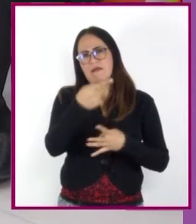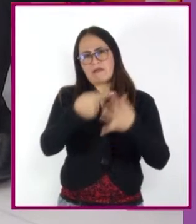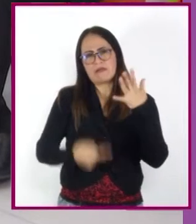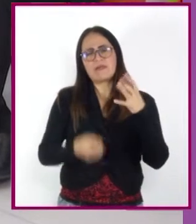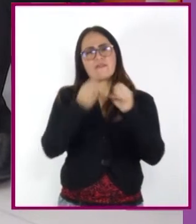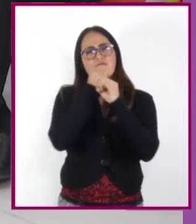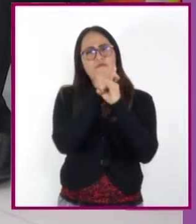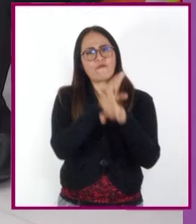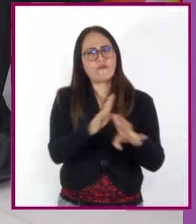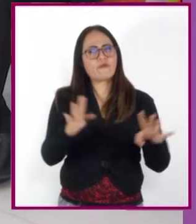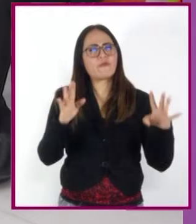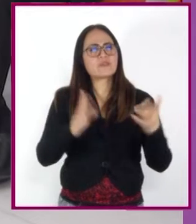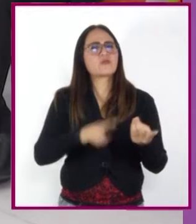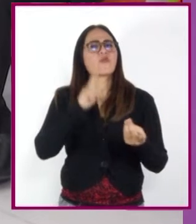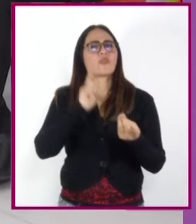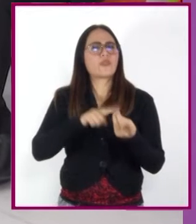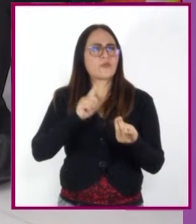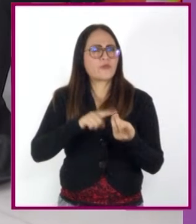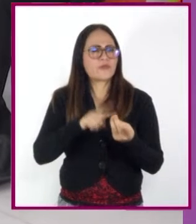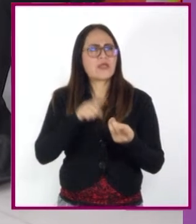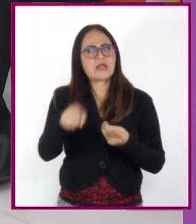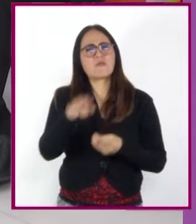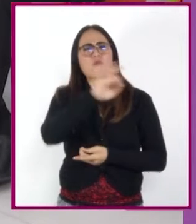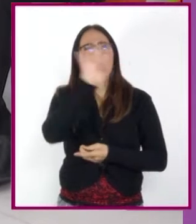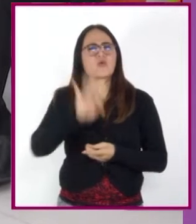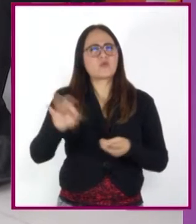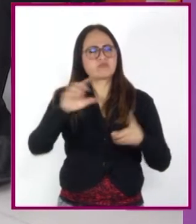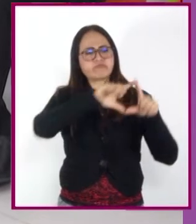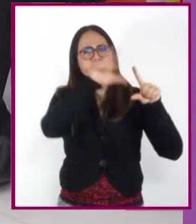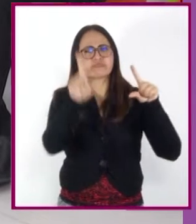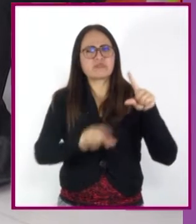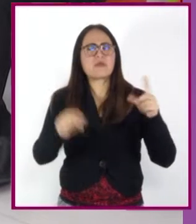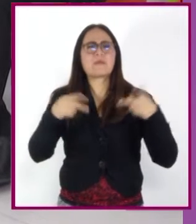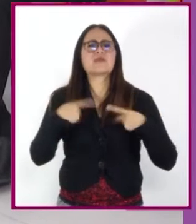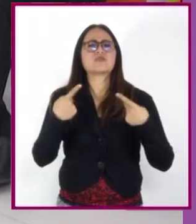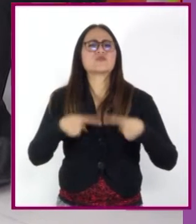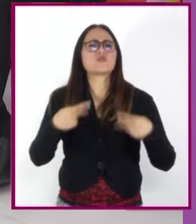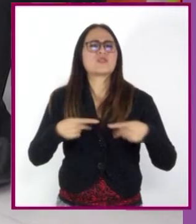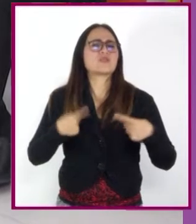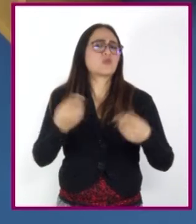para conocer el porcentaje de la población que tiene discapacidad?